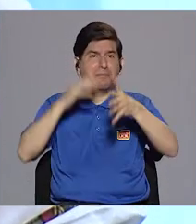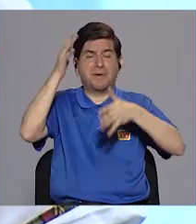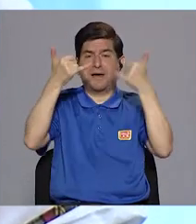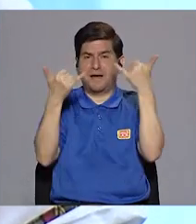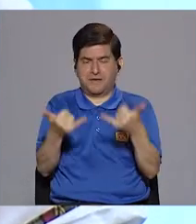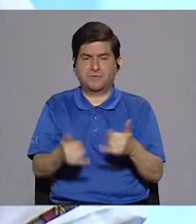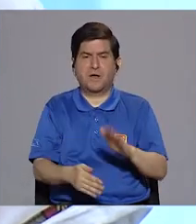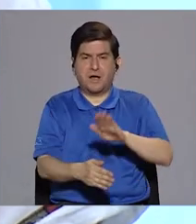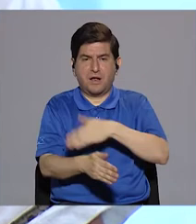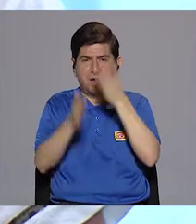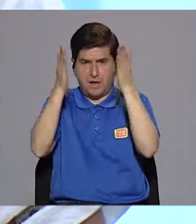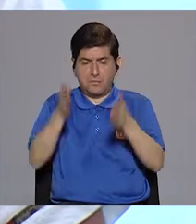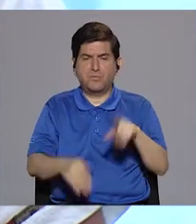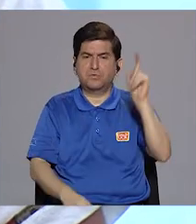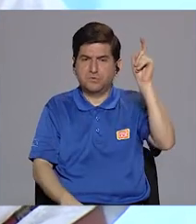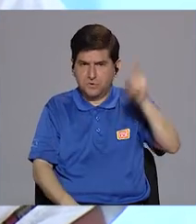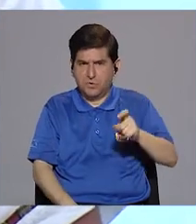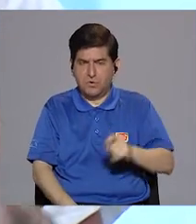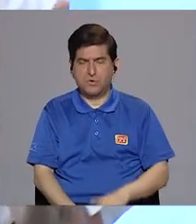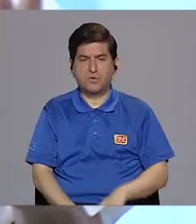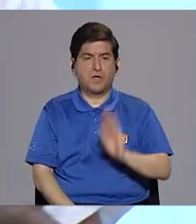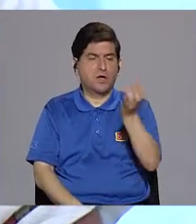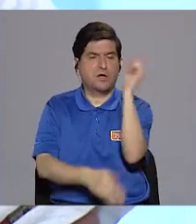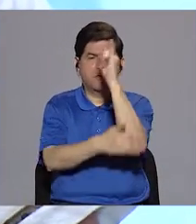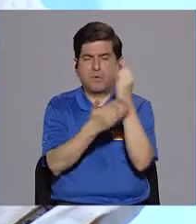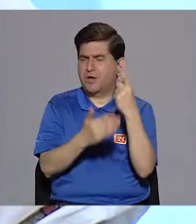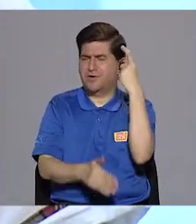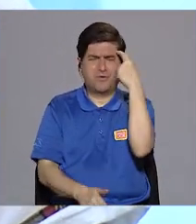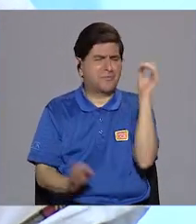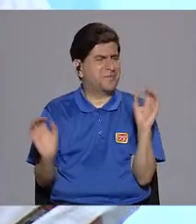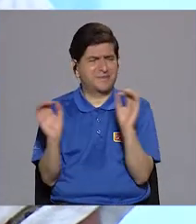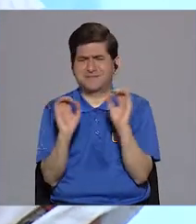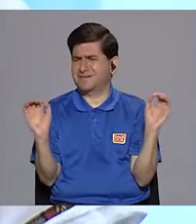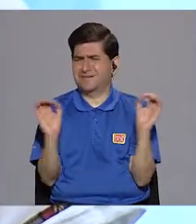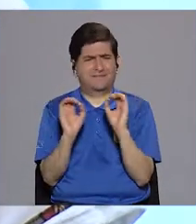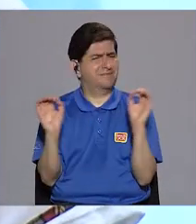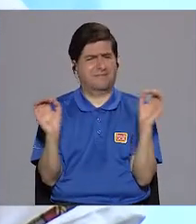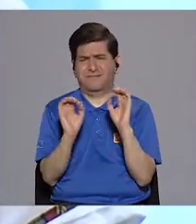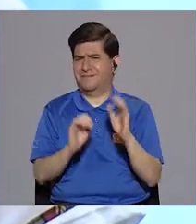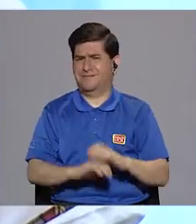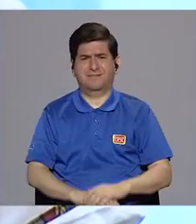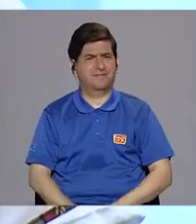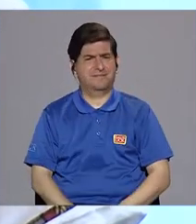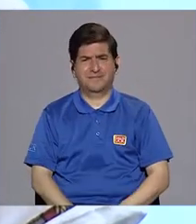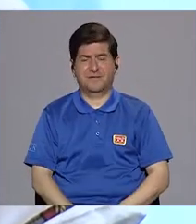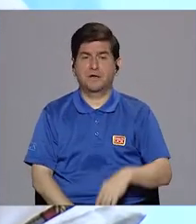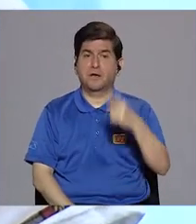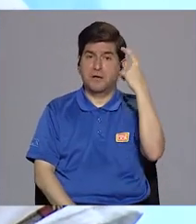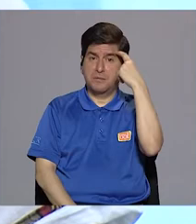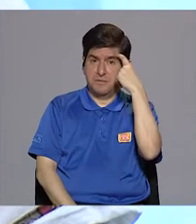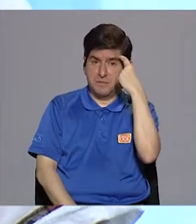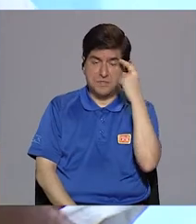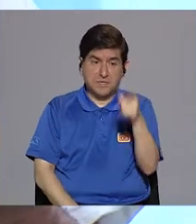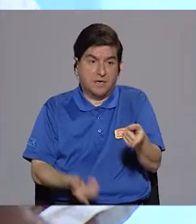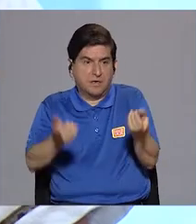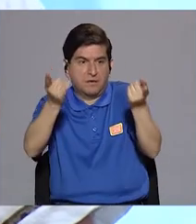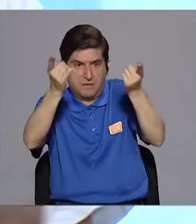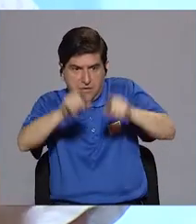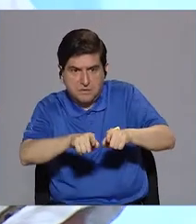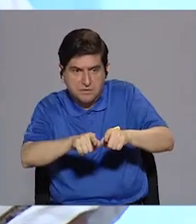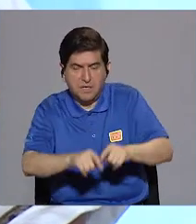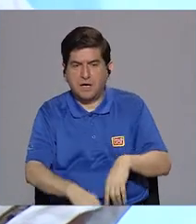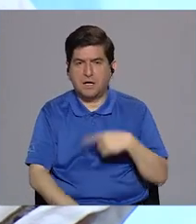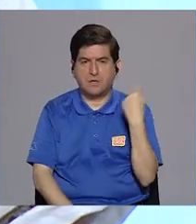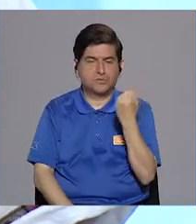a la creación actual. El músico tendría que hacer su arte sin pensar en nada, ¿no? Pensar en lo que,